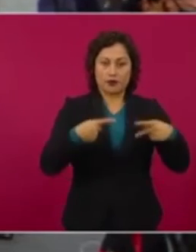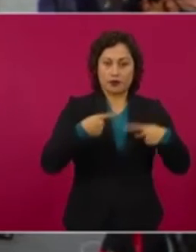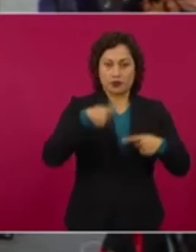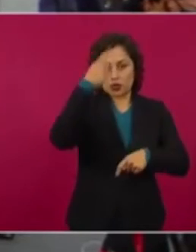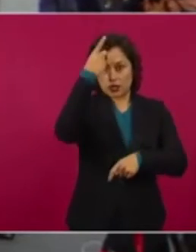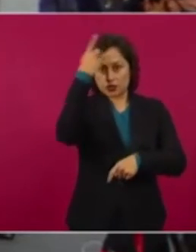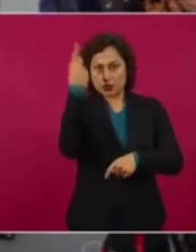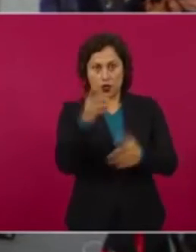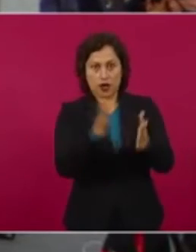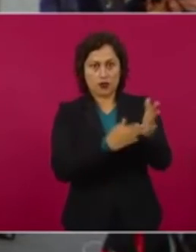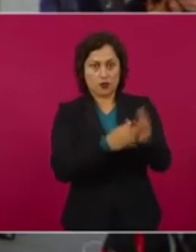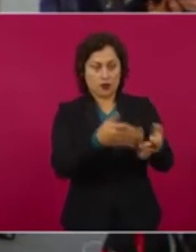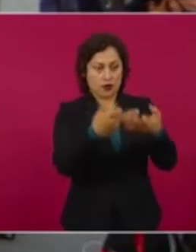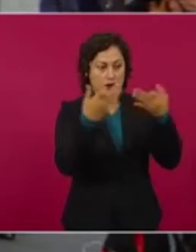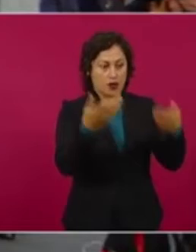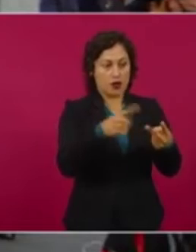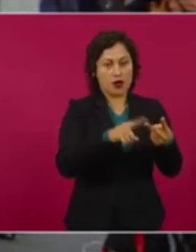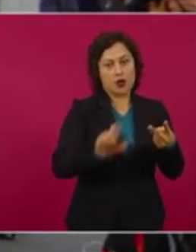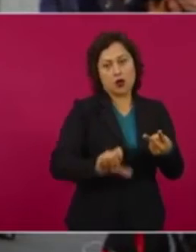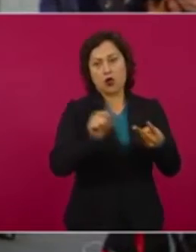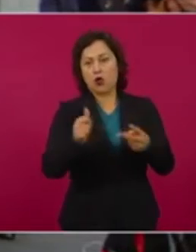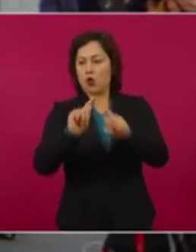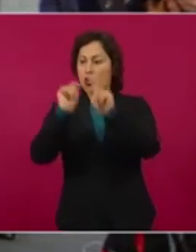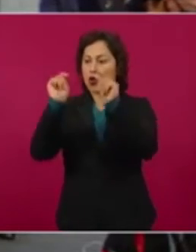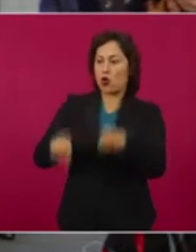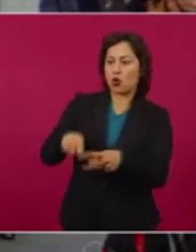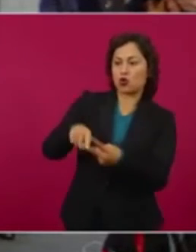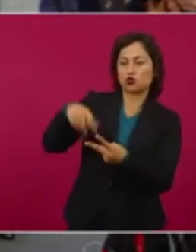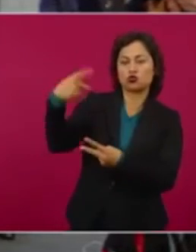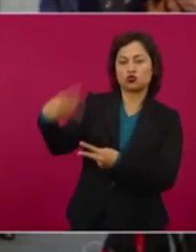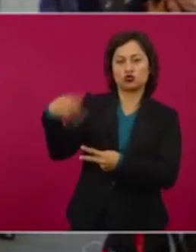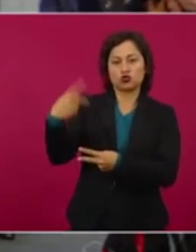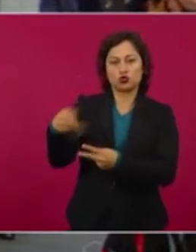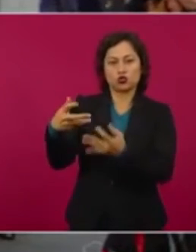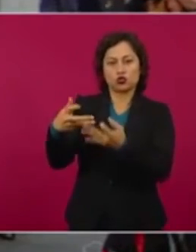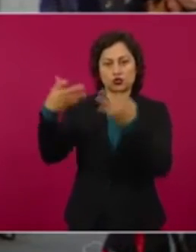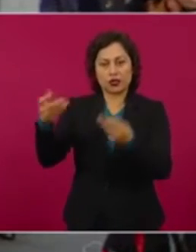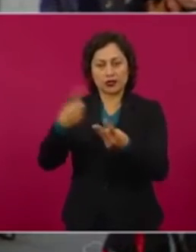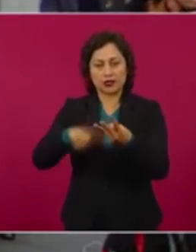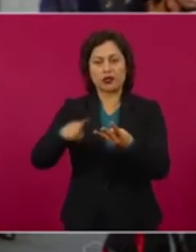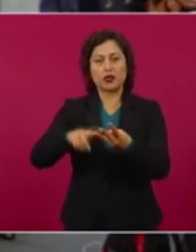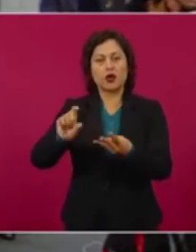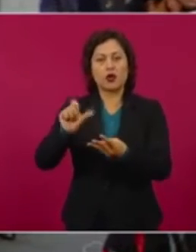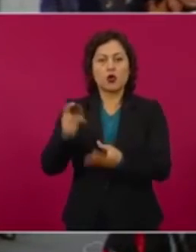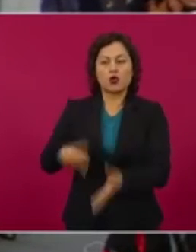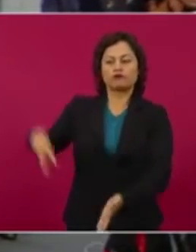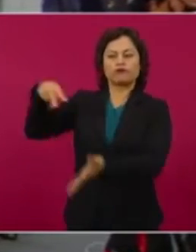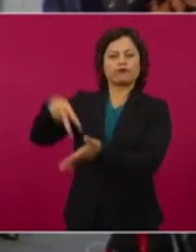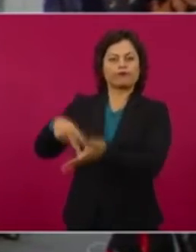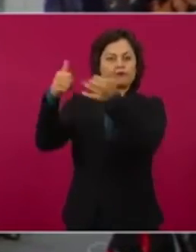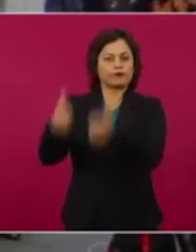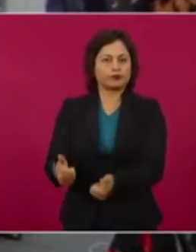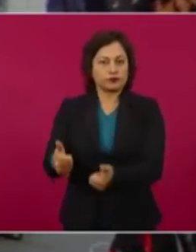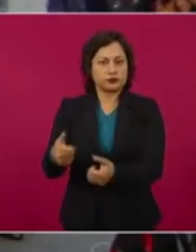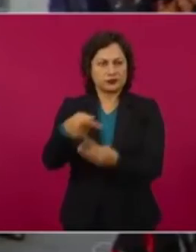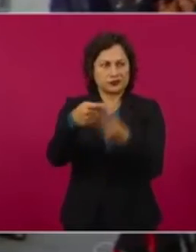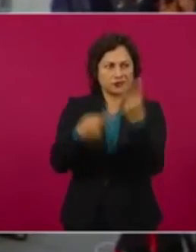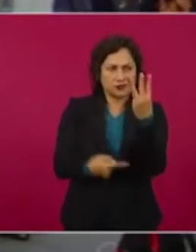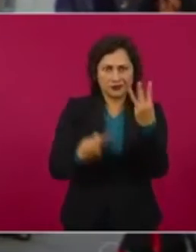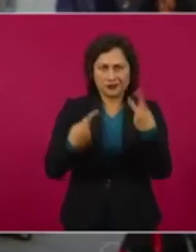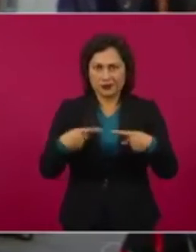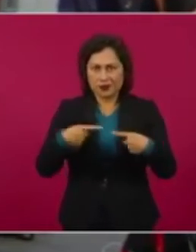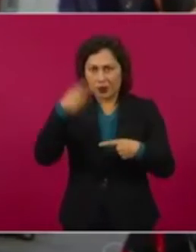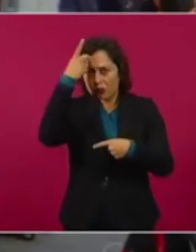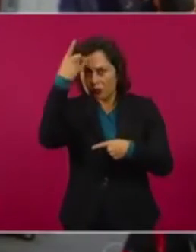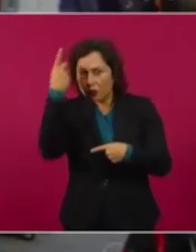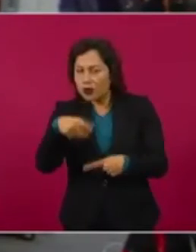las parcelas, los títulos parcelarios, y existen los posesionarios, los que llegaron ahí a vivir cuando no había nadie ni que